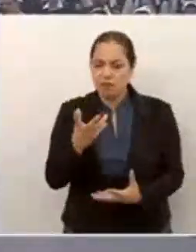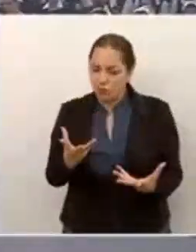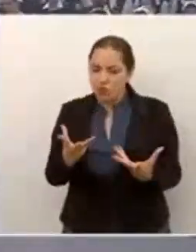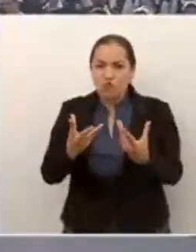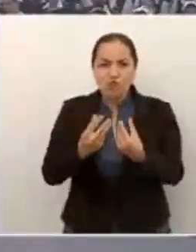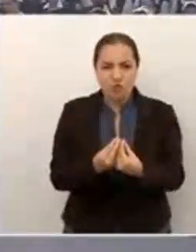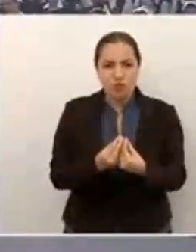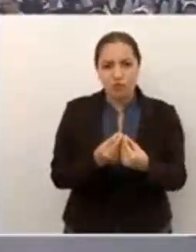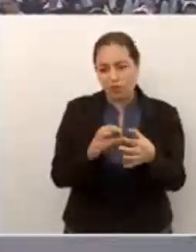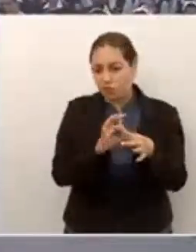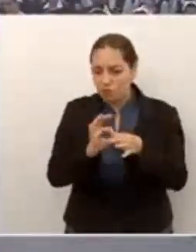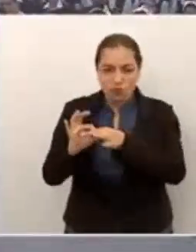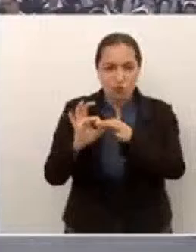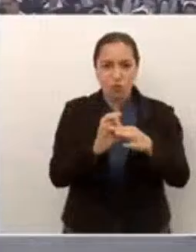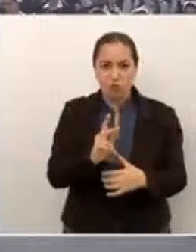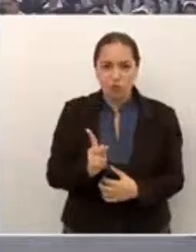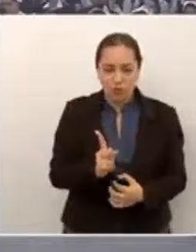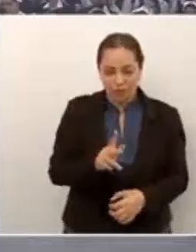México.